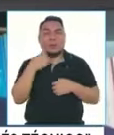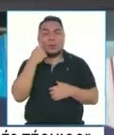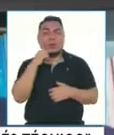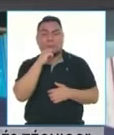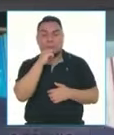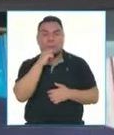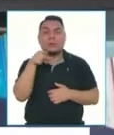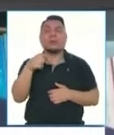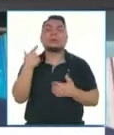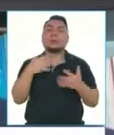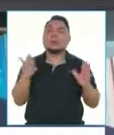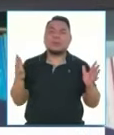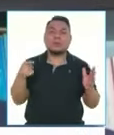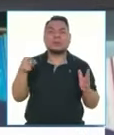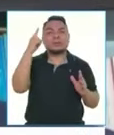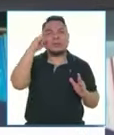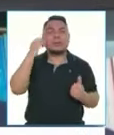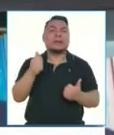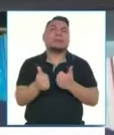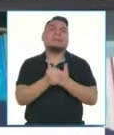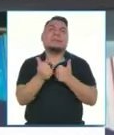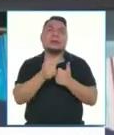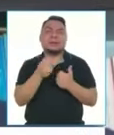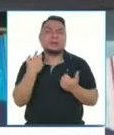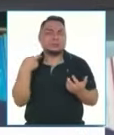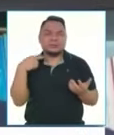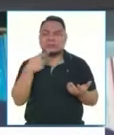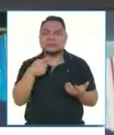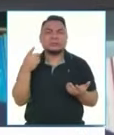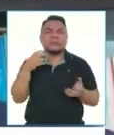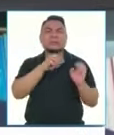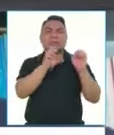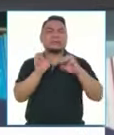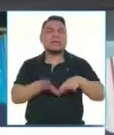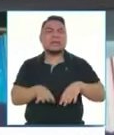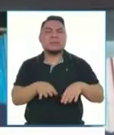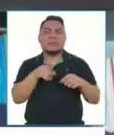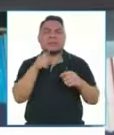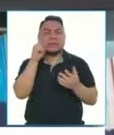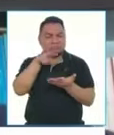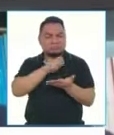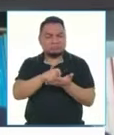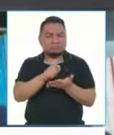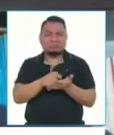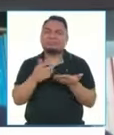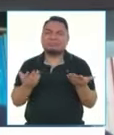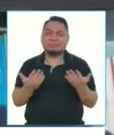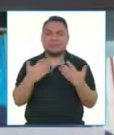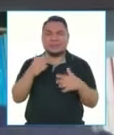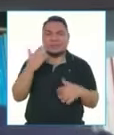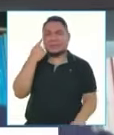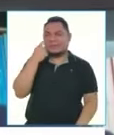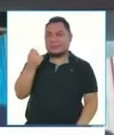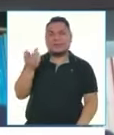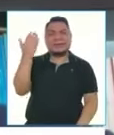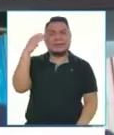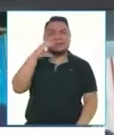abogada de cierto prestigio se arriesgue a un examen de conocimientos que, como ya hemos visto con el